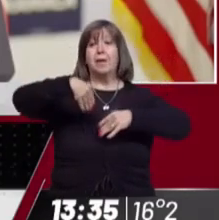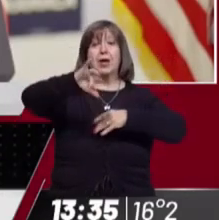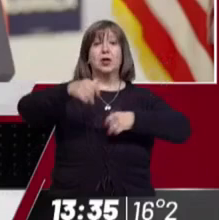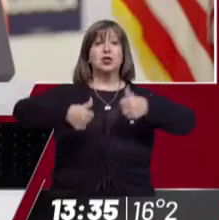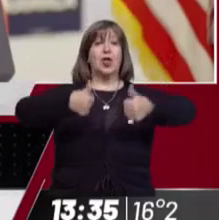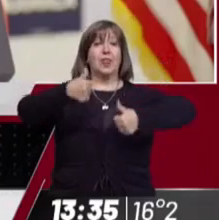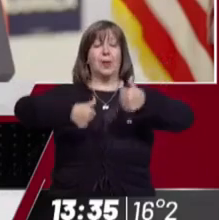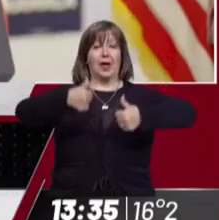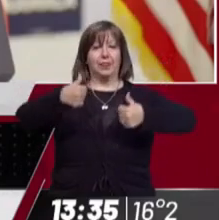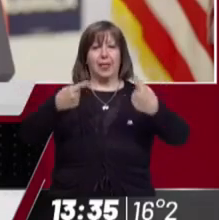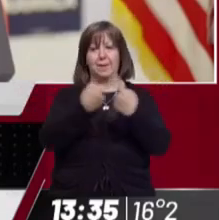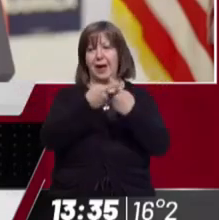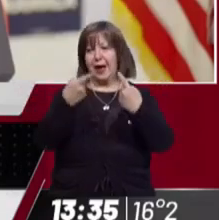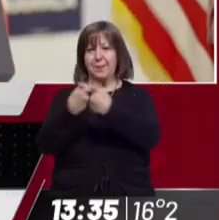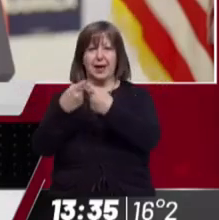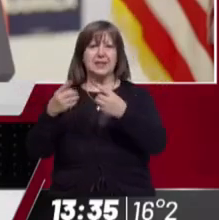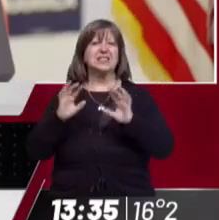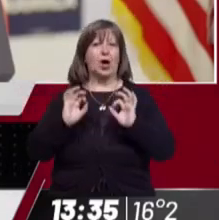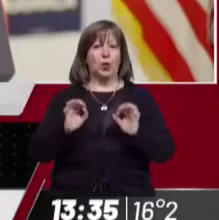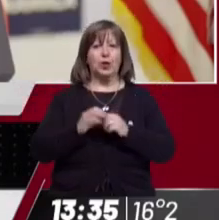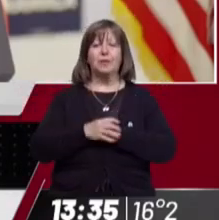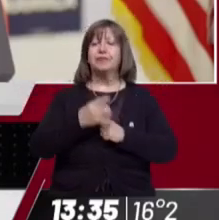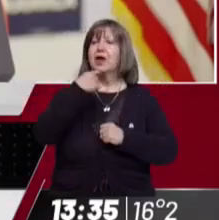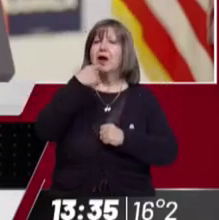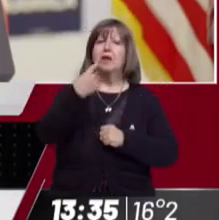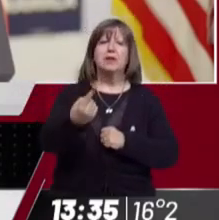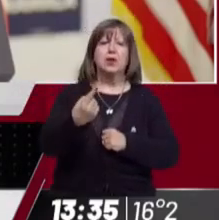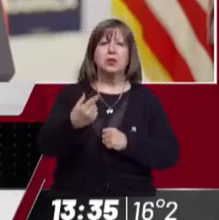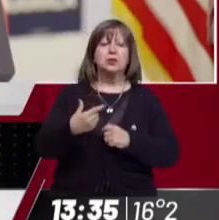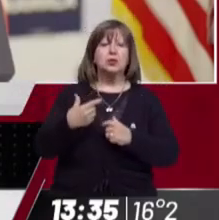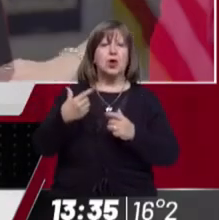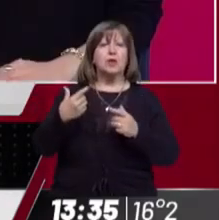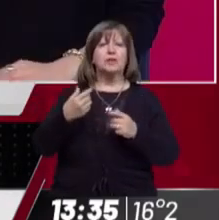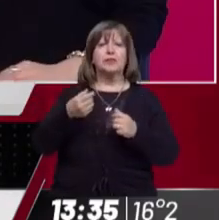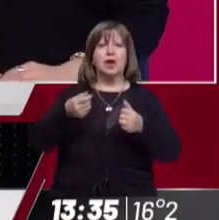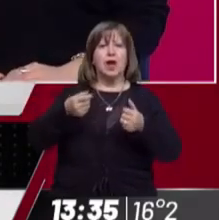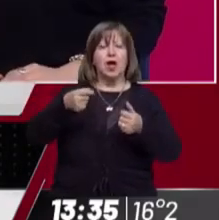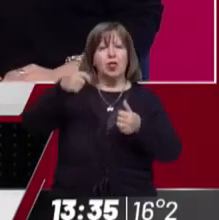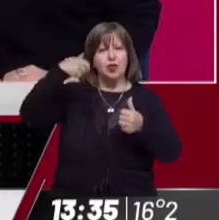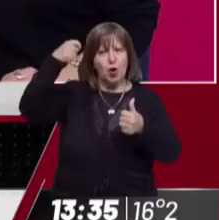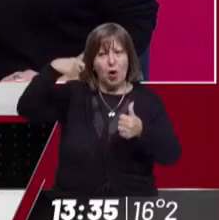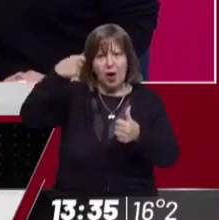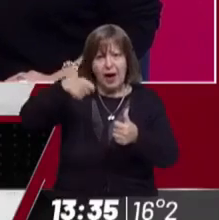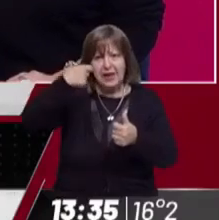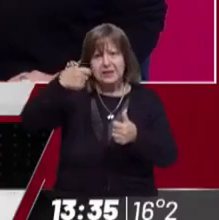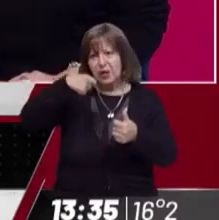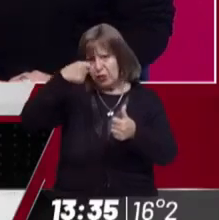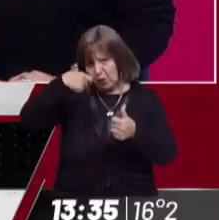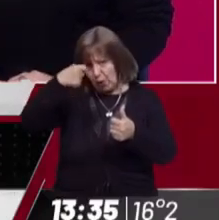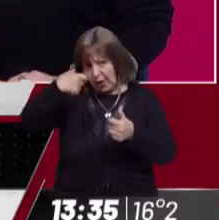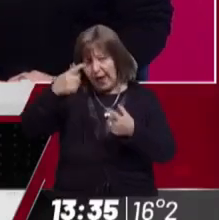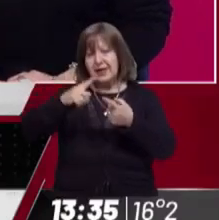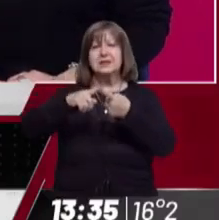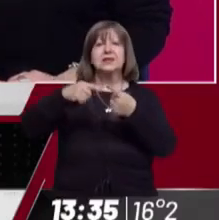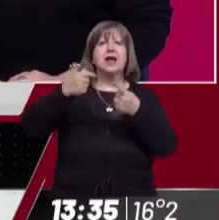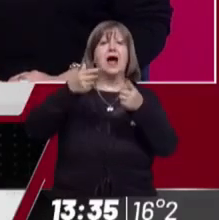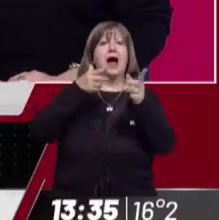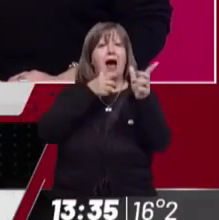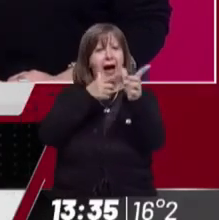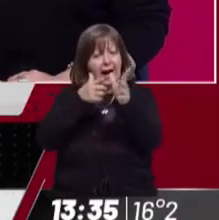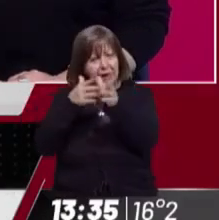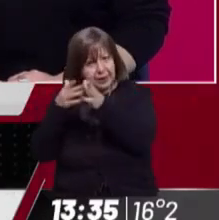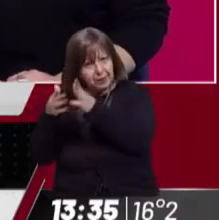Trump que va a ser tremendo. Te pregunto, tema armas, tema drogas, tema guerra y tema tabaco. ¿Se mete en la campaña o